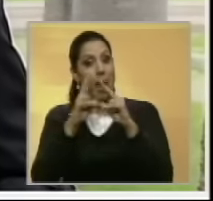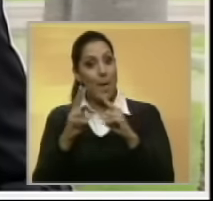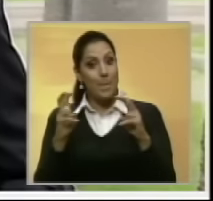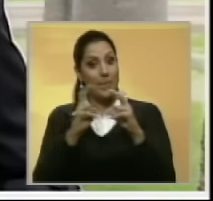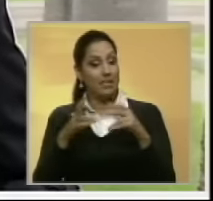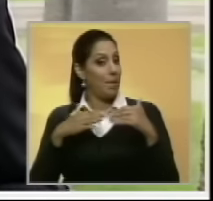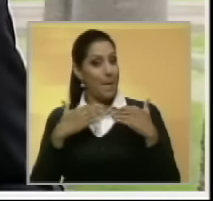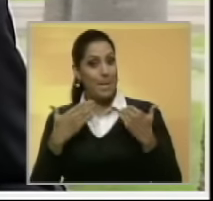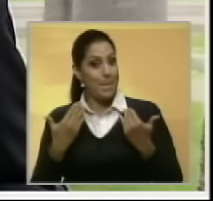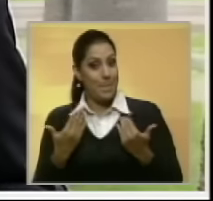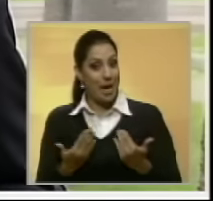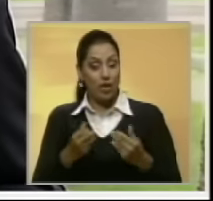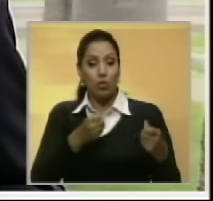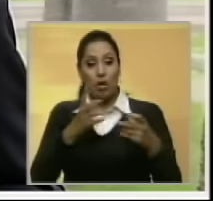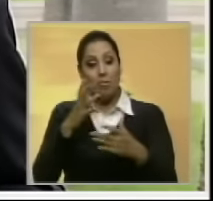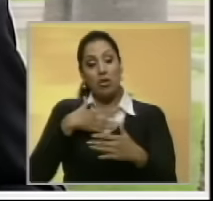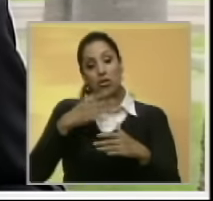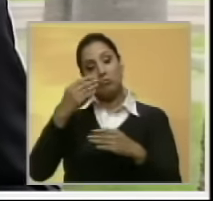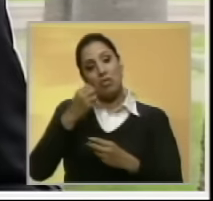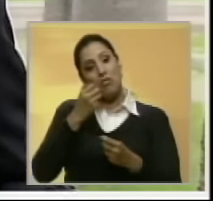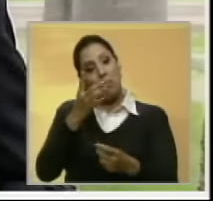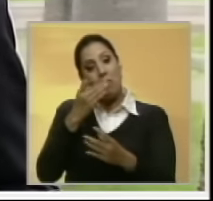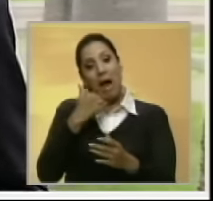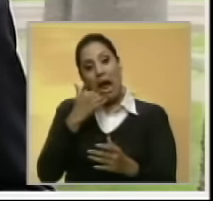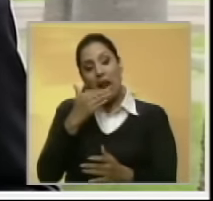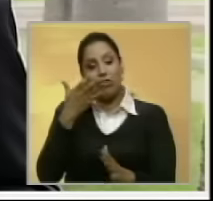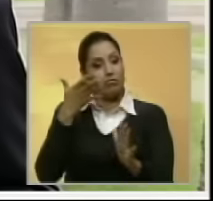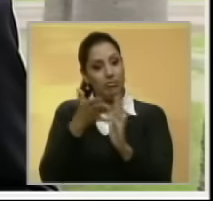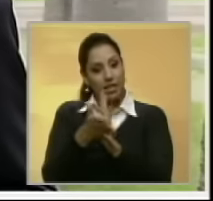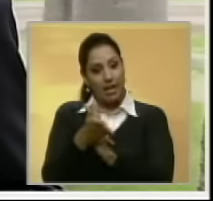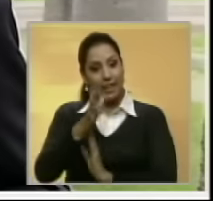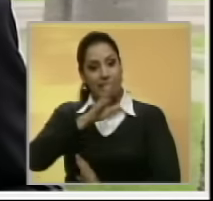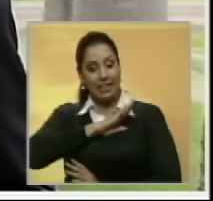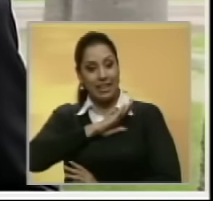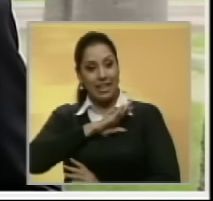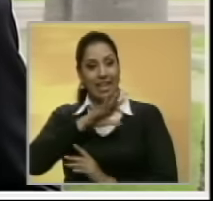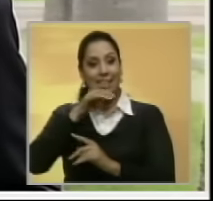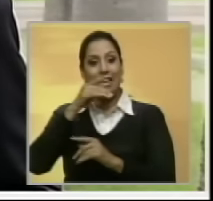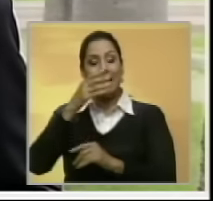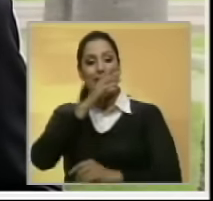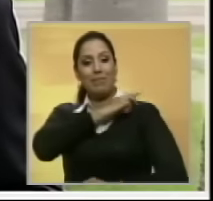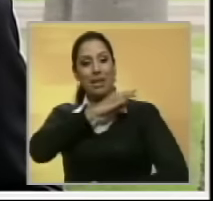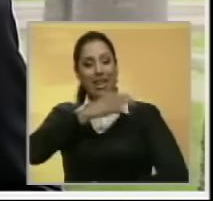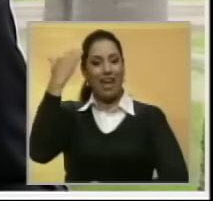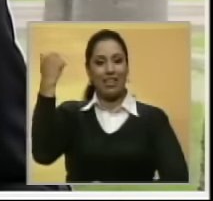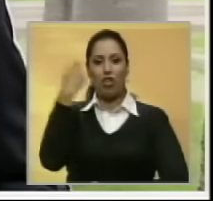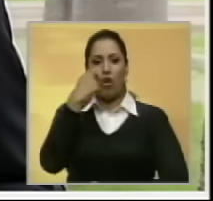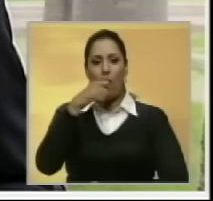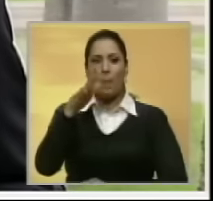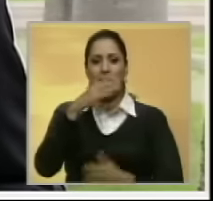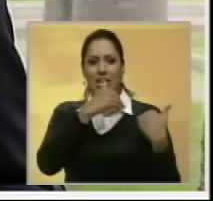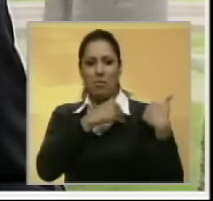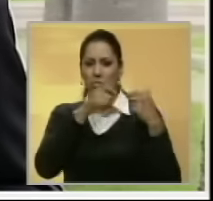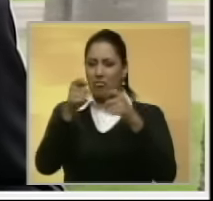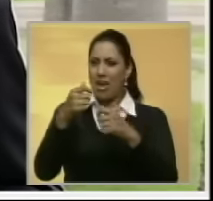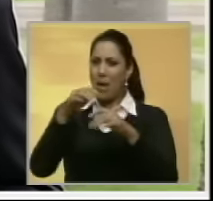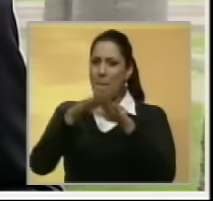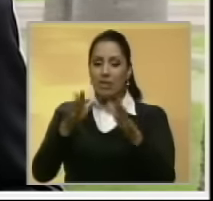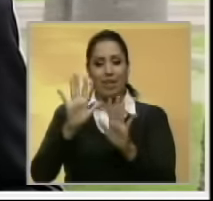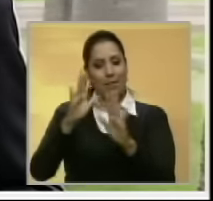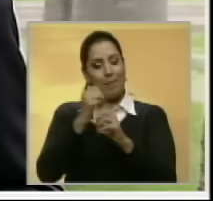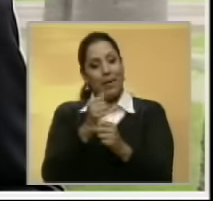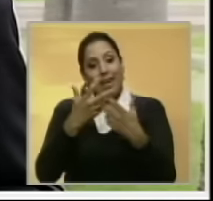investigación para dar una posición respecto al caso que está rodeando al general Néstor Reverol. Es la información hasta el